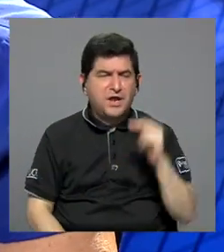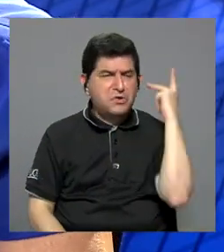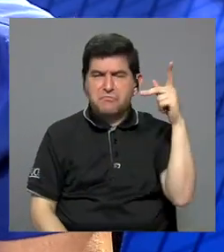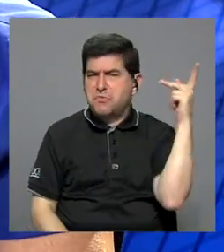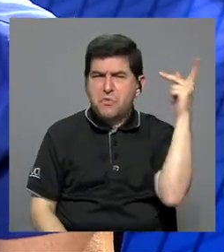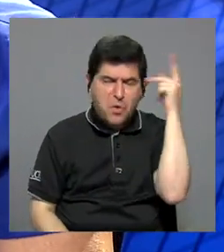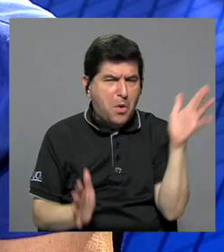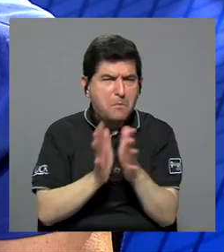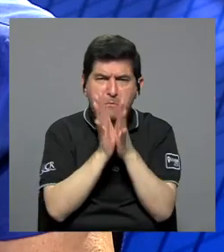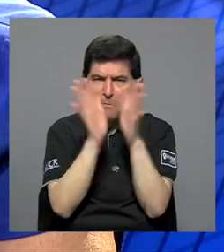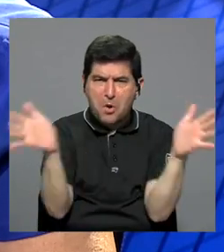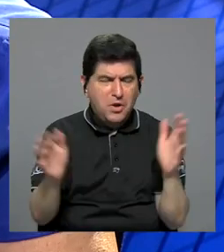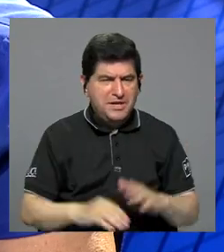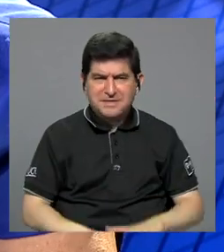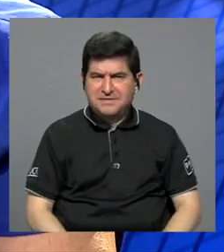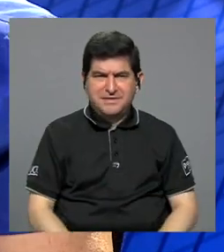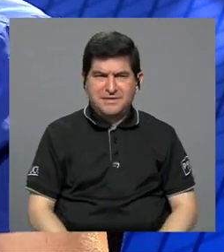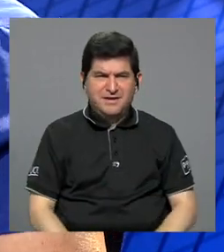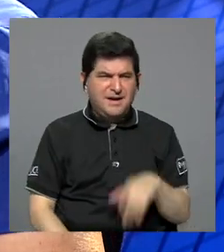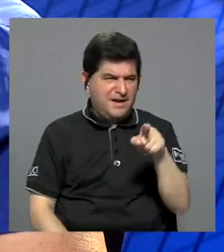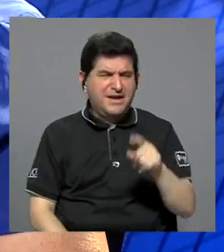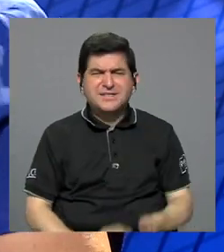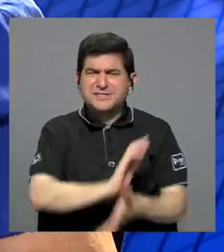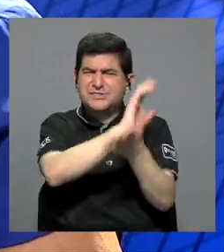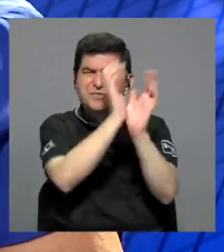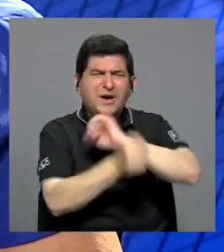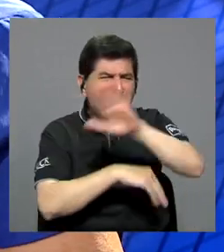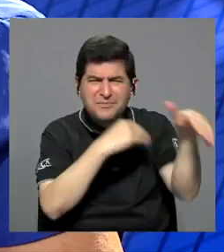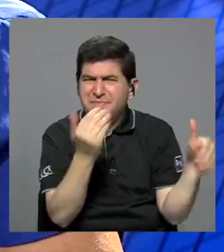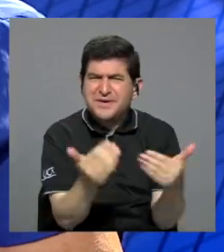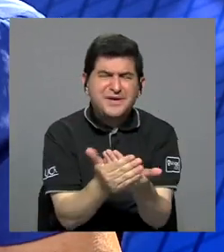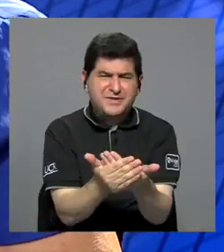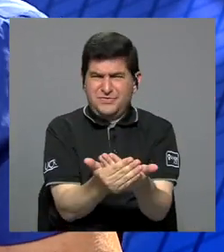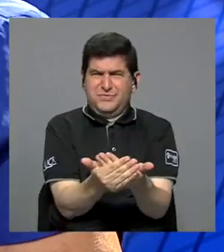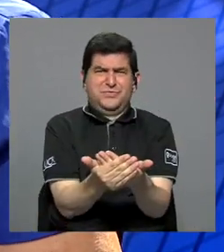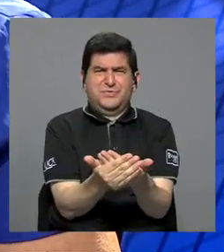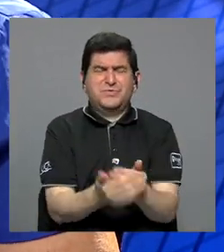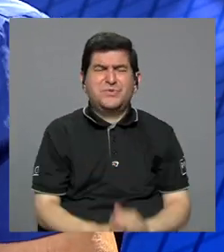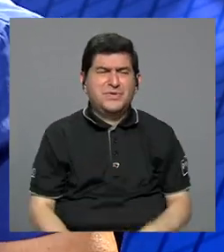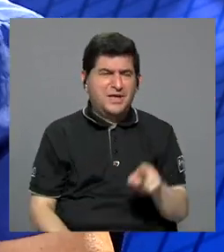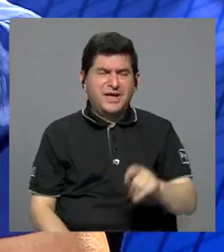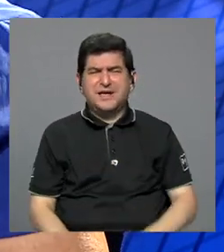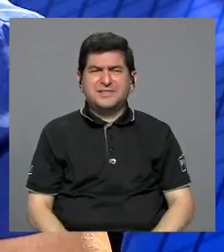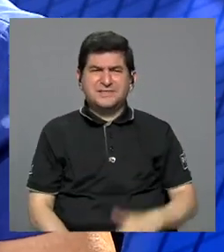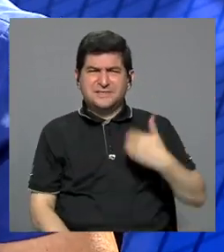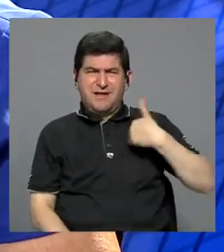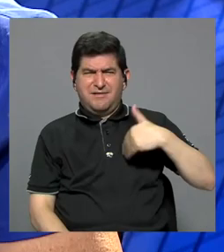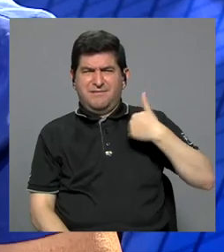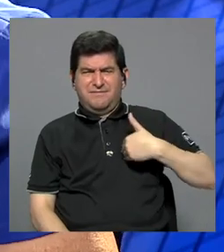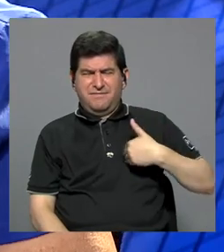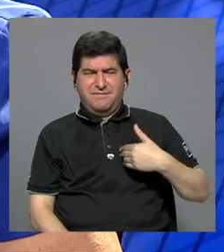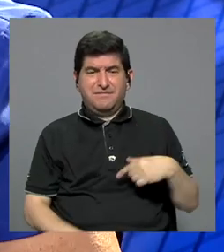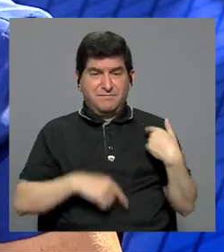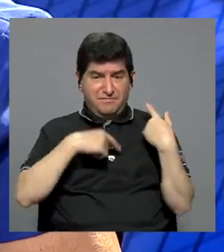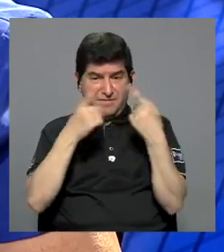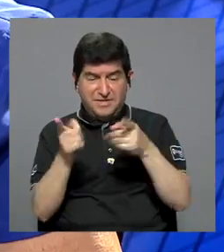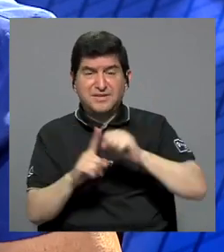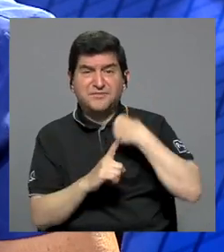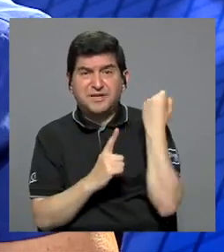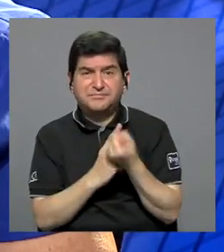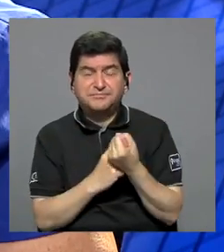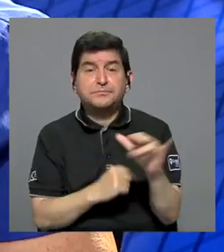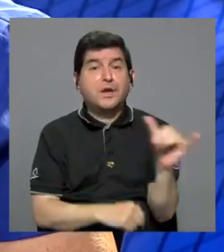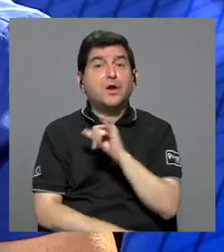cual no hay políticas públicas, frente al cual, ¿cómo se transforma toda esta estas masculinidades que llevan a eso,